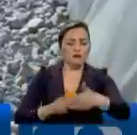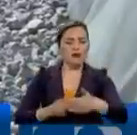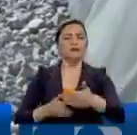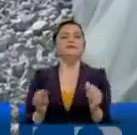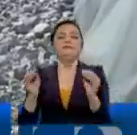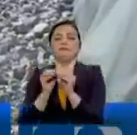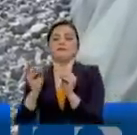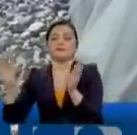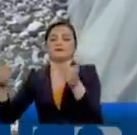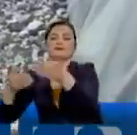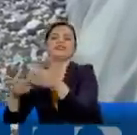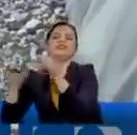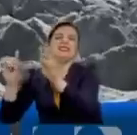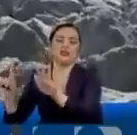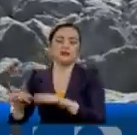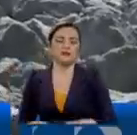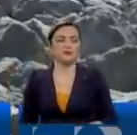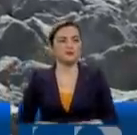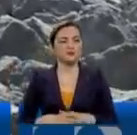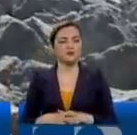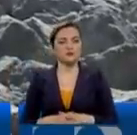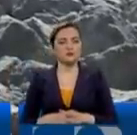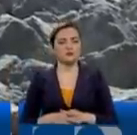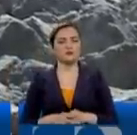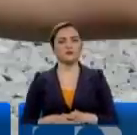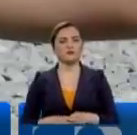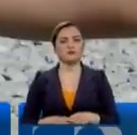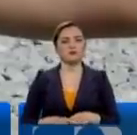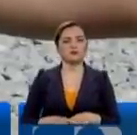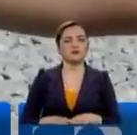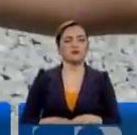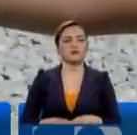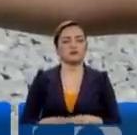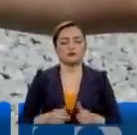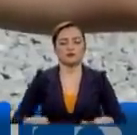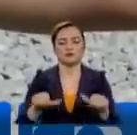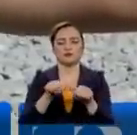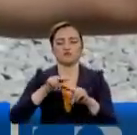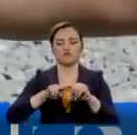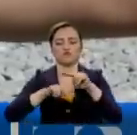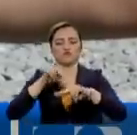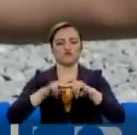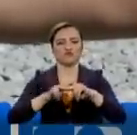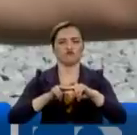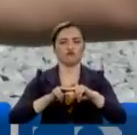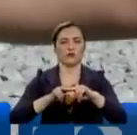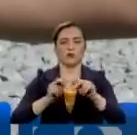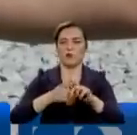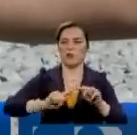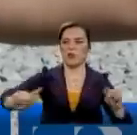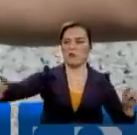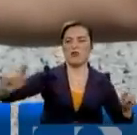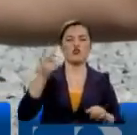espacios más para la construcción de celdas para dichos rellenos sanitarios. Es un área de construcción que sobrepasa los 11.000 metros